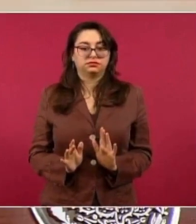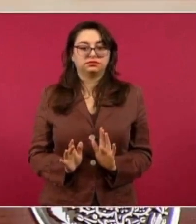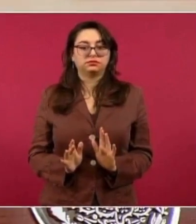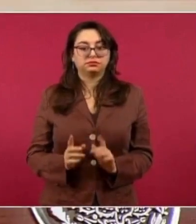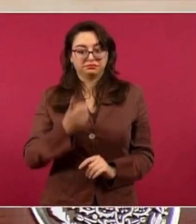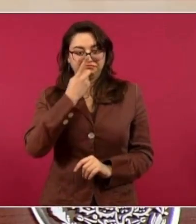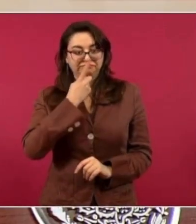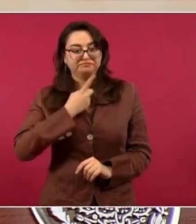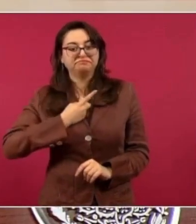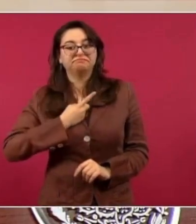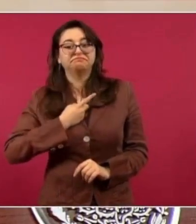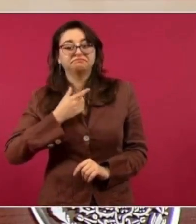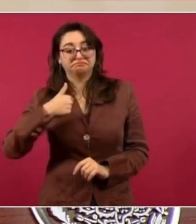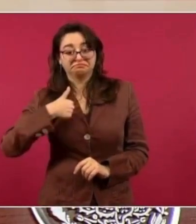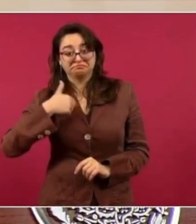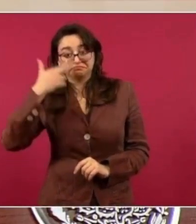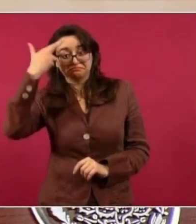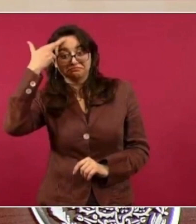si tengo razón o no,